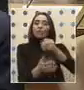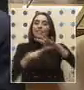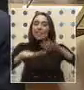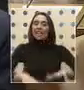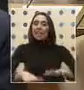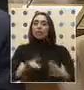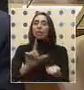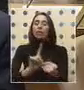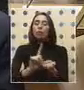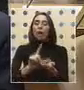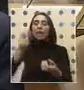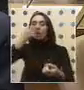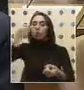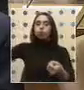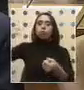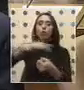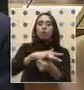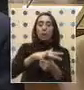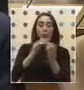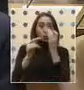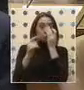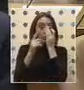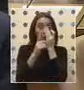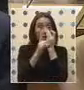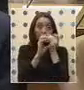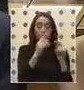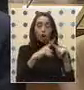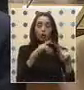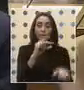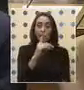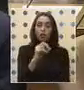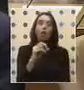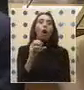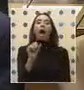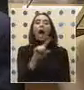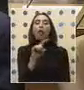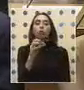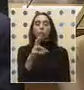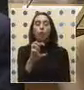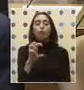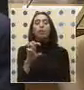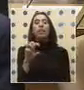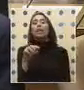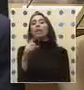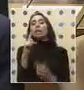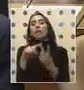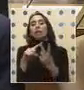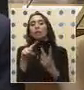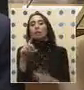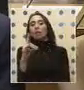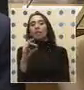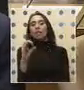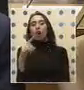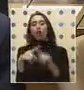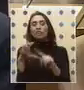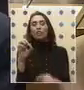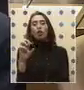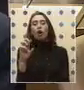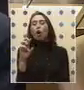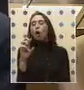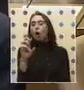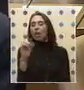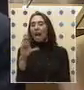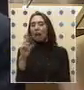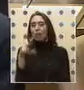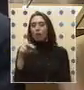graba la emisión de material particulado, óxido de nitrógeno, dióxido de azufre. Pone un impuesto en el caso